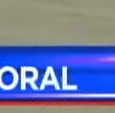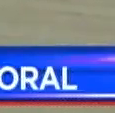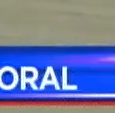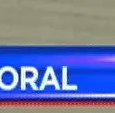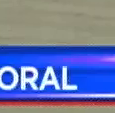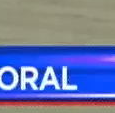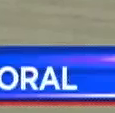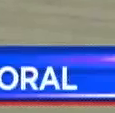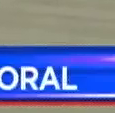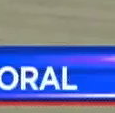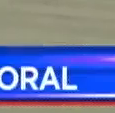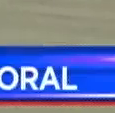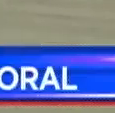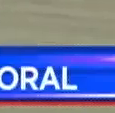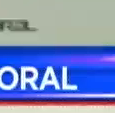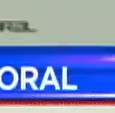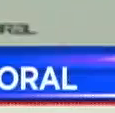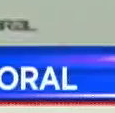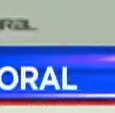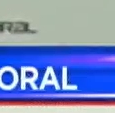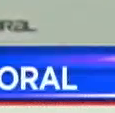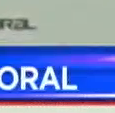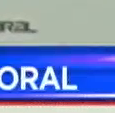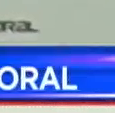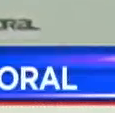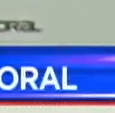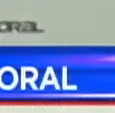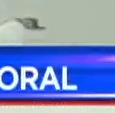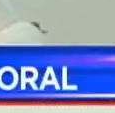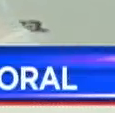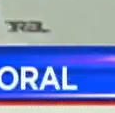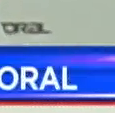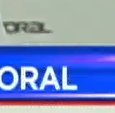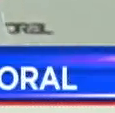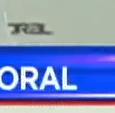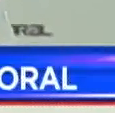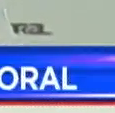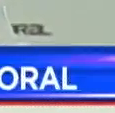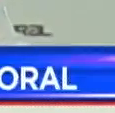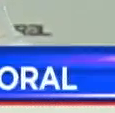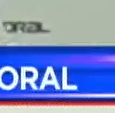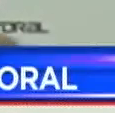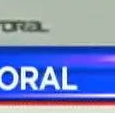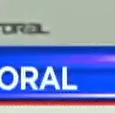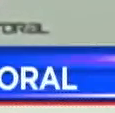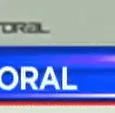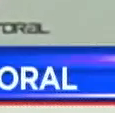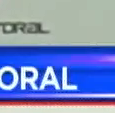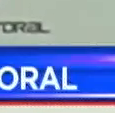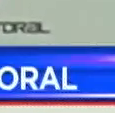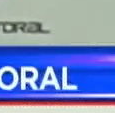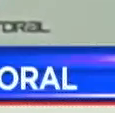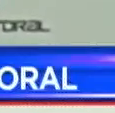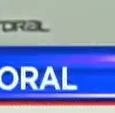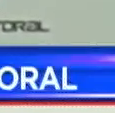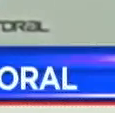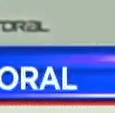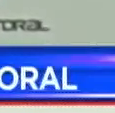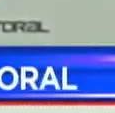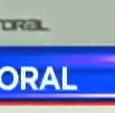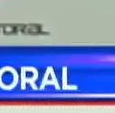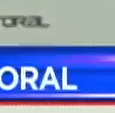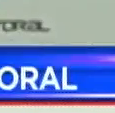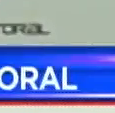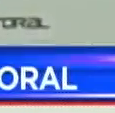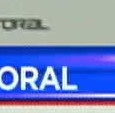preparando para dar a conocer esta información, vuelvo y repito, esperada por todos